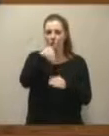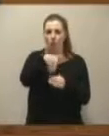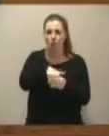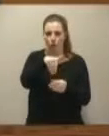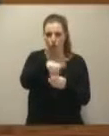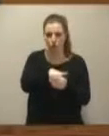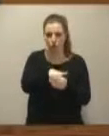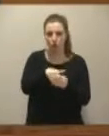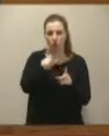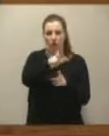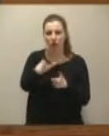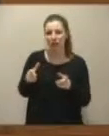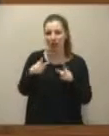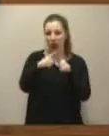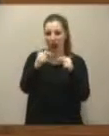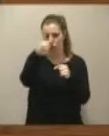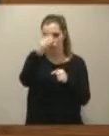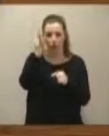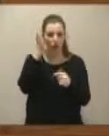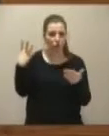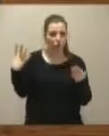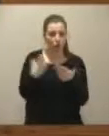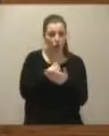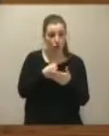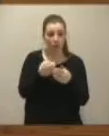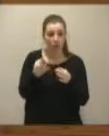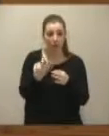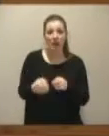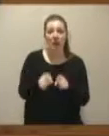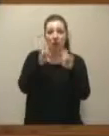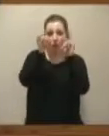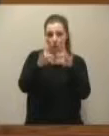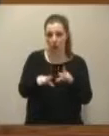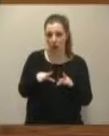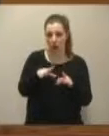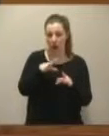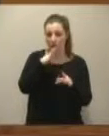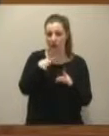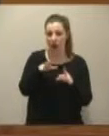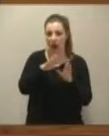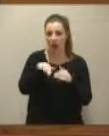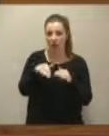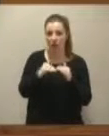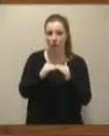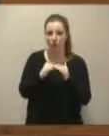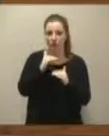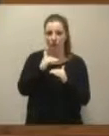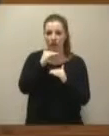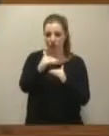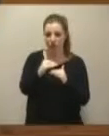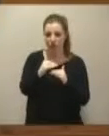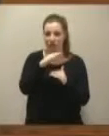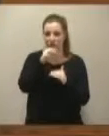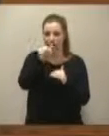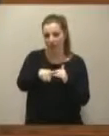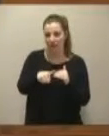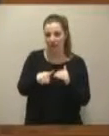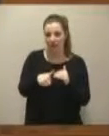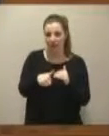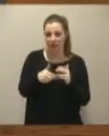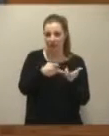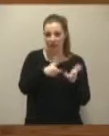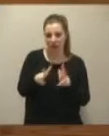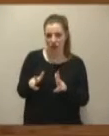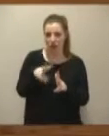de todos los asturianos computasen de la misma manera en el reparto final de escaños, en la configuración definitiva de esta Cámara.